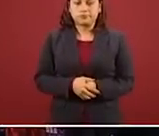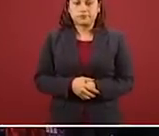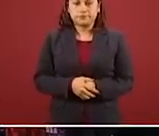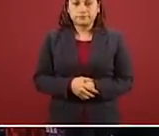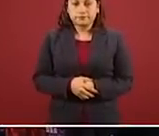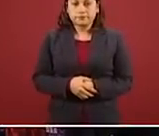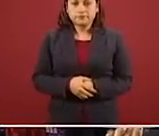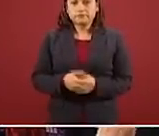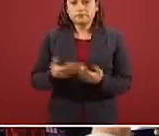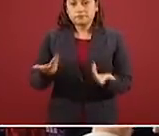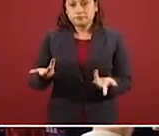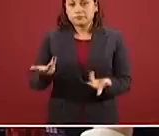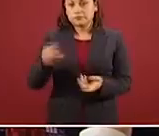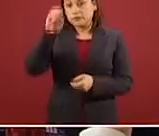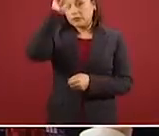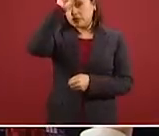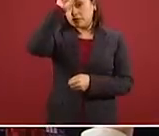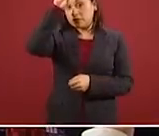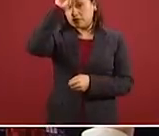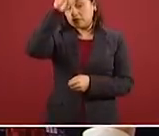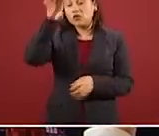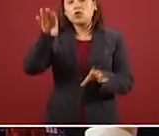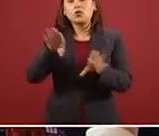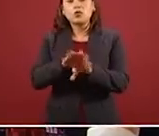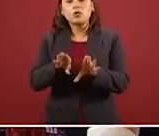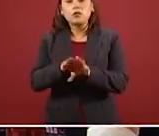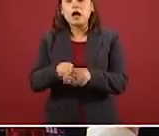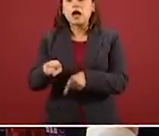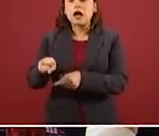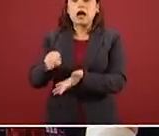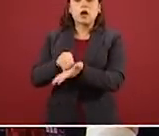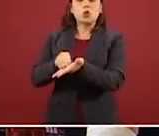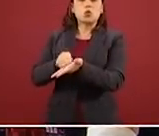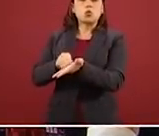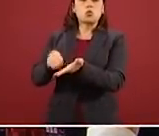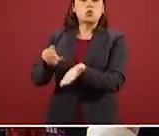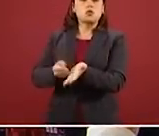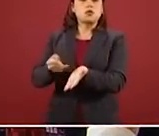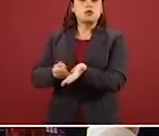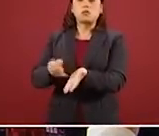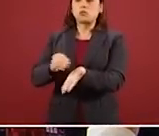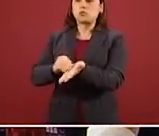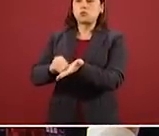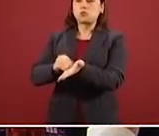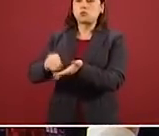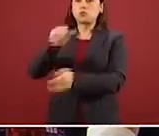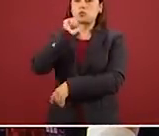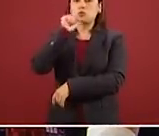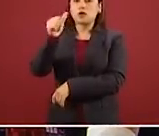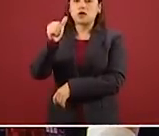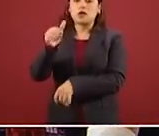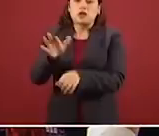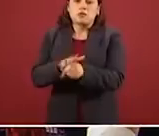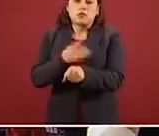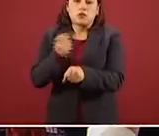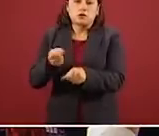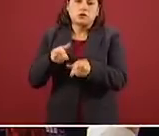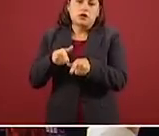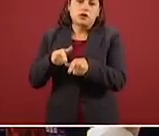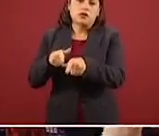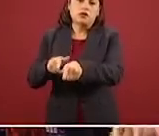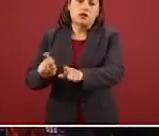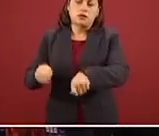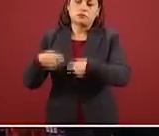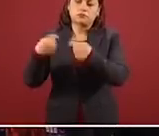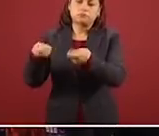como práctica la condonación de los impuestos al final, y por eso se mantenían las concesiones. ¿Qué ha